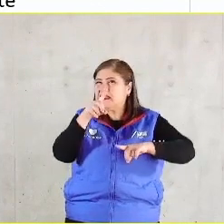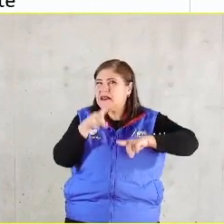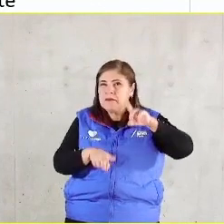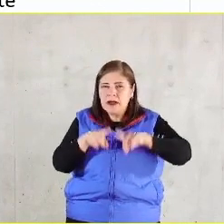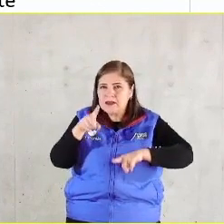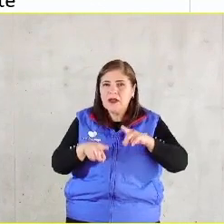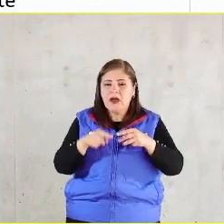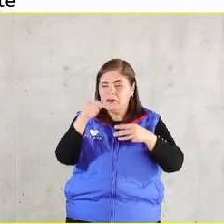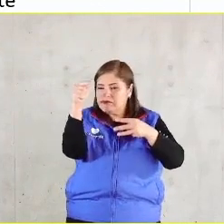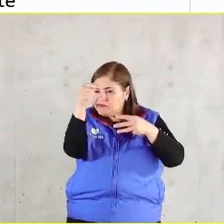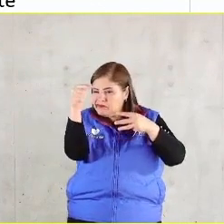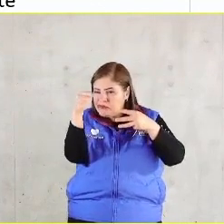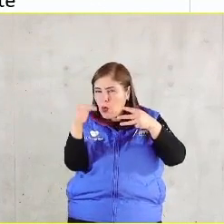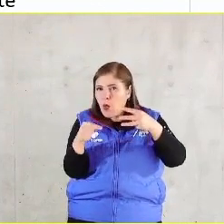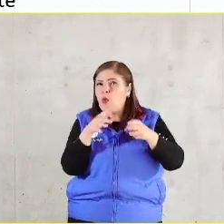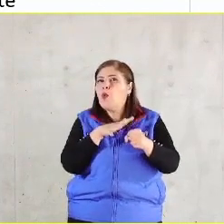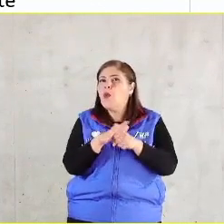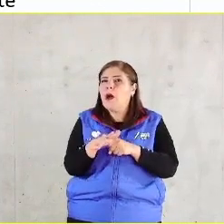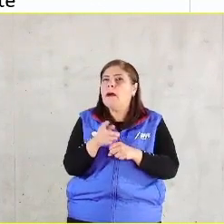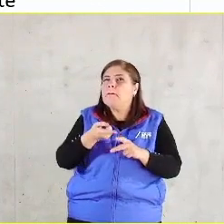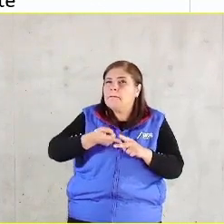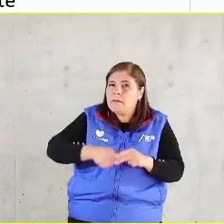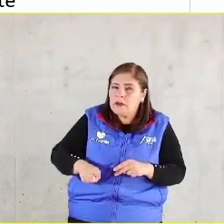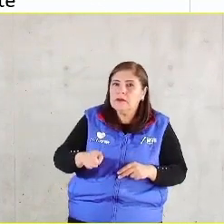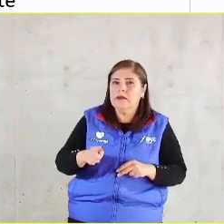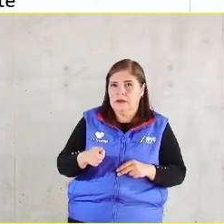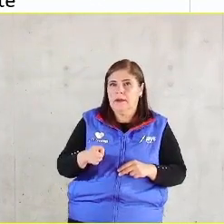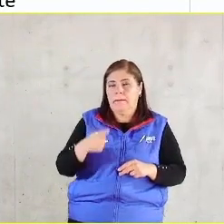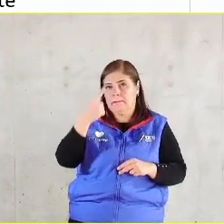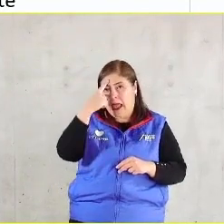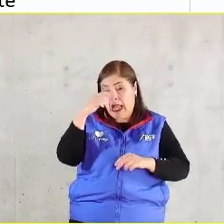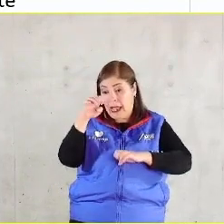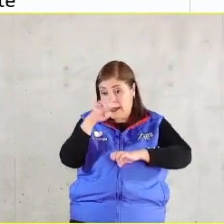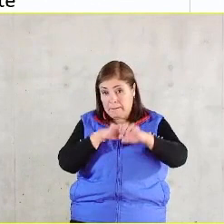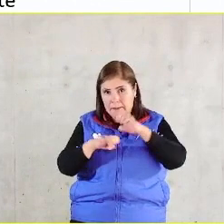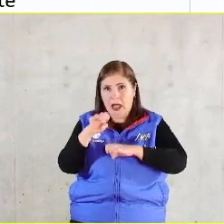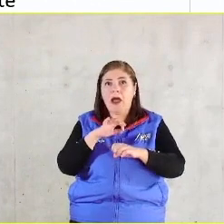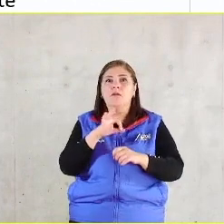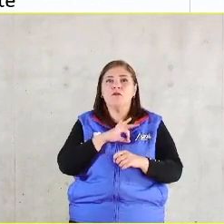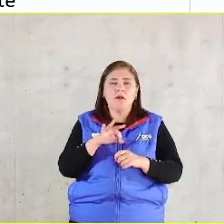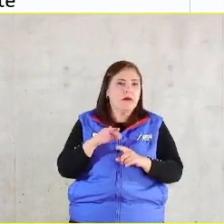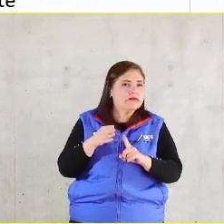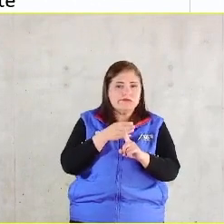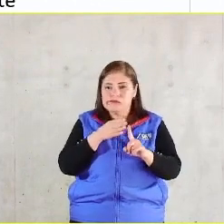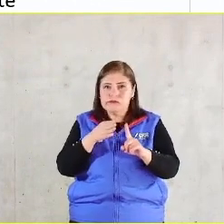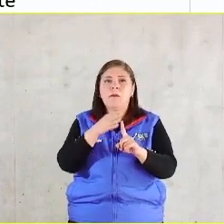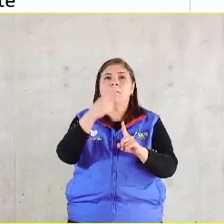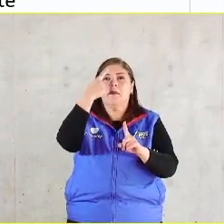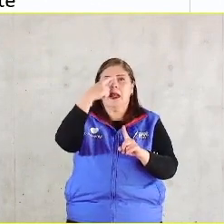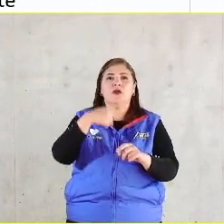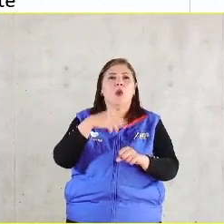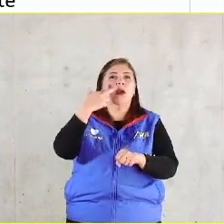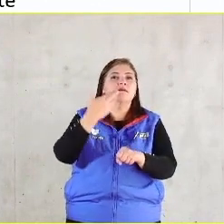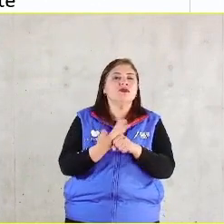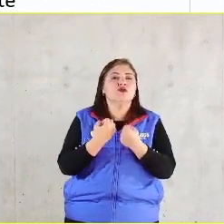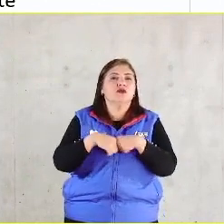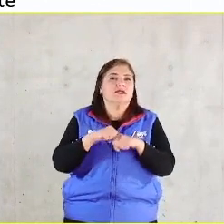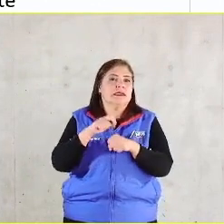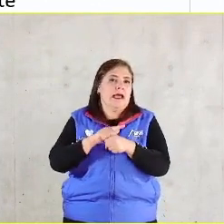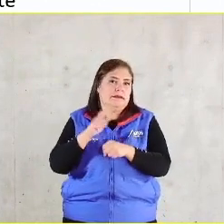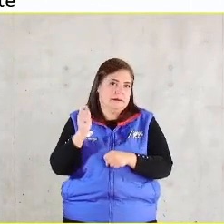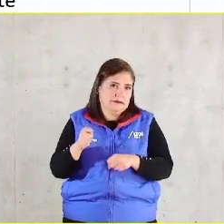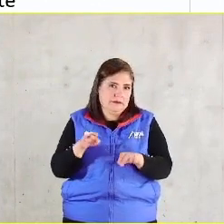dependiendo cuál es el camino para iniciar, ¿sí? Es como las empresas empiezan su camino en la responsabilidad social. Ahora, no es el